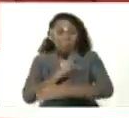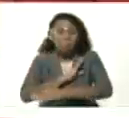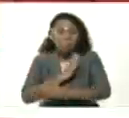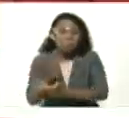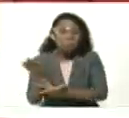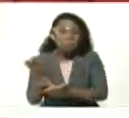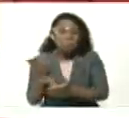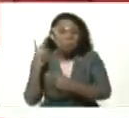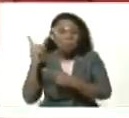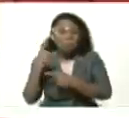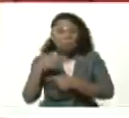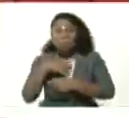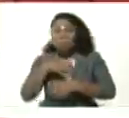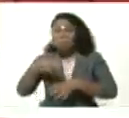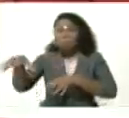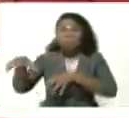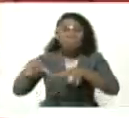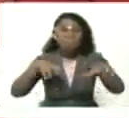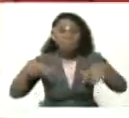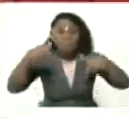Andan dispersos, cada quien por su lado.